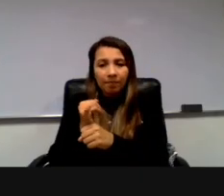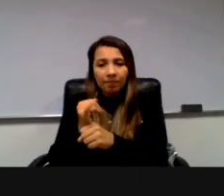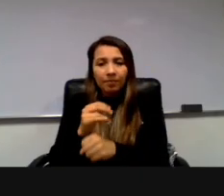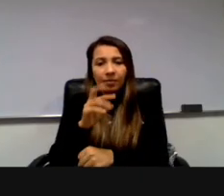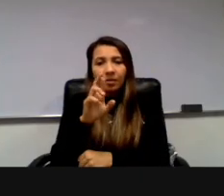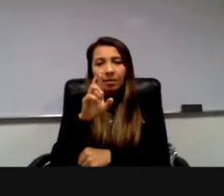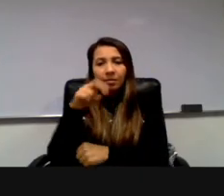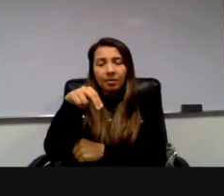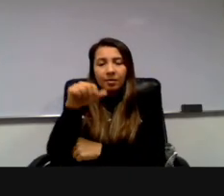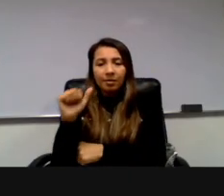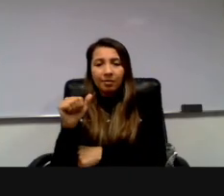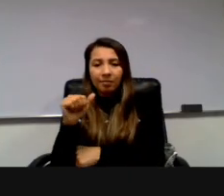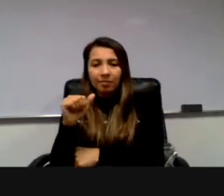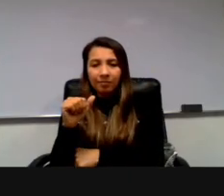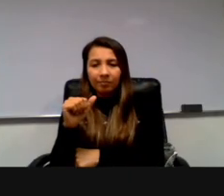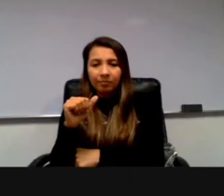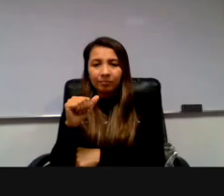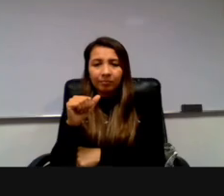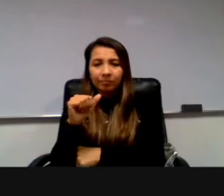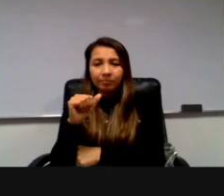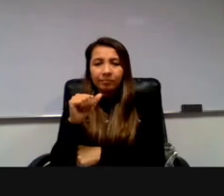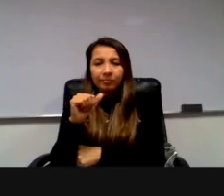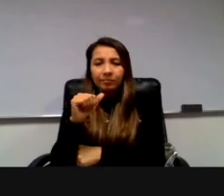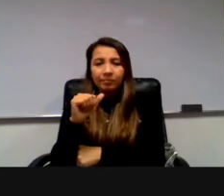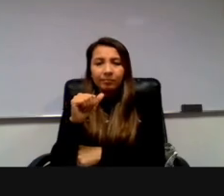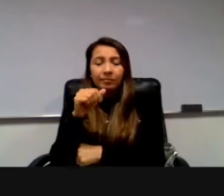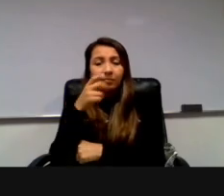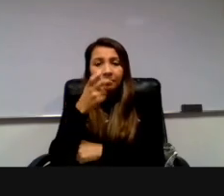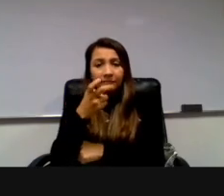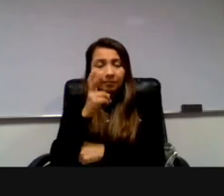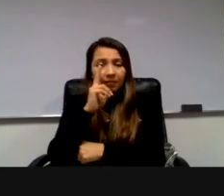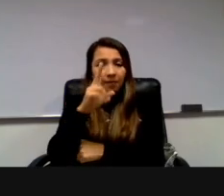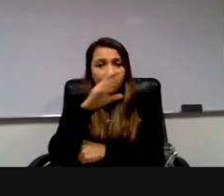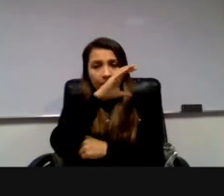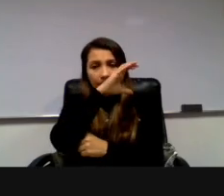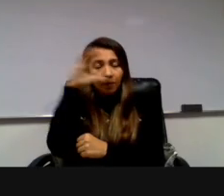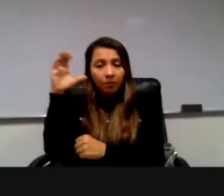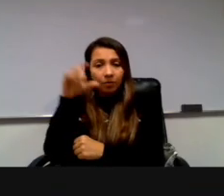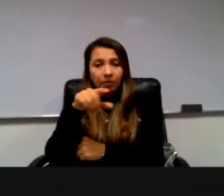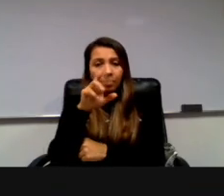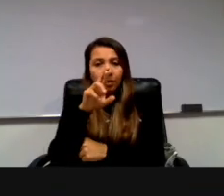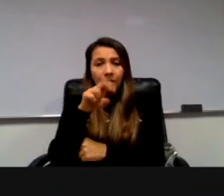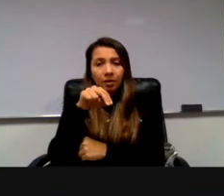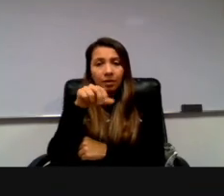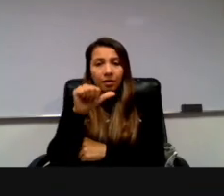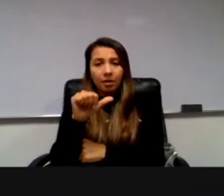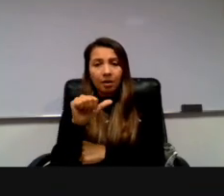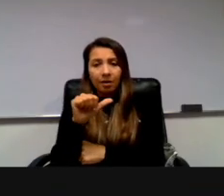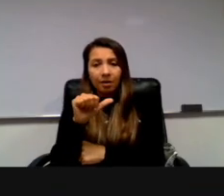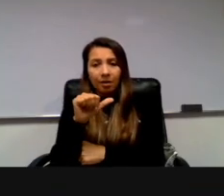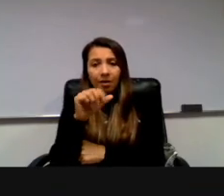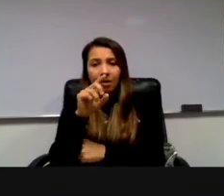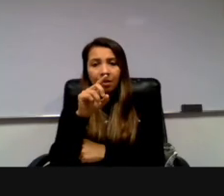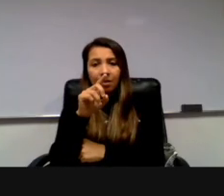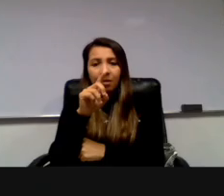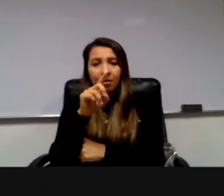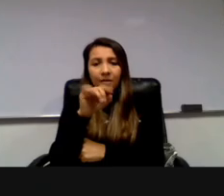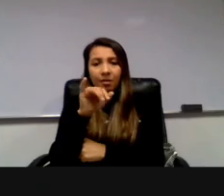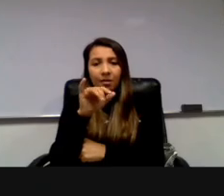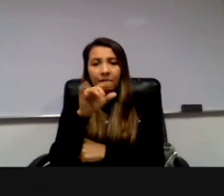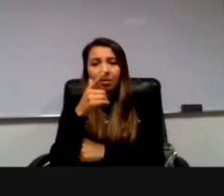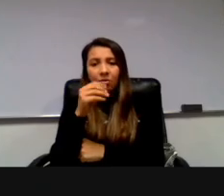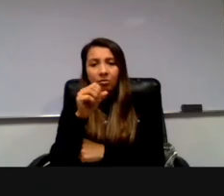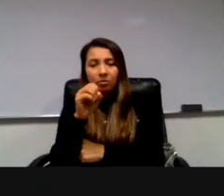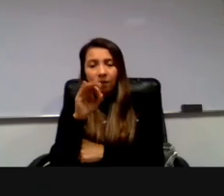ribosomal, ¿no? Y entonces vemos aquí una representación del RNA ribosomal, ¿no? Una representación de su